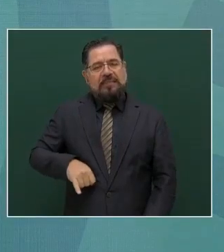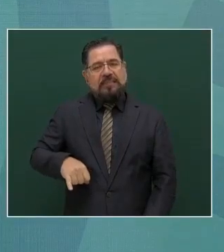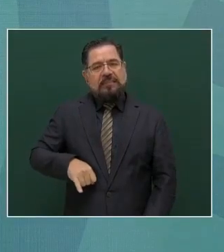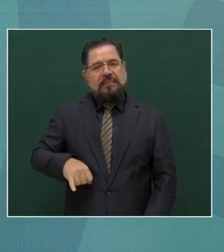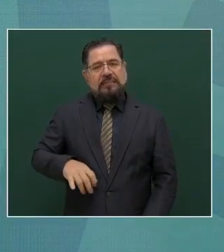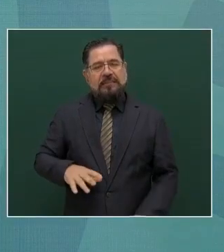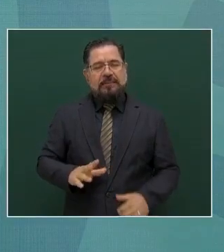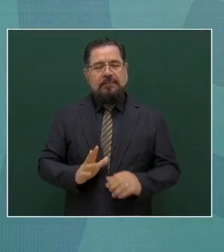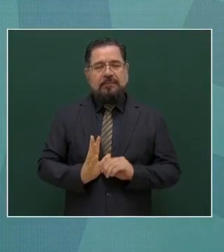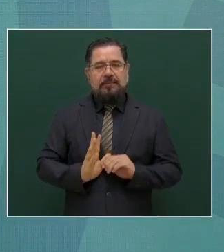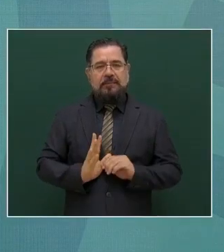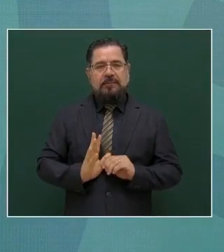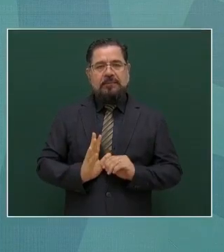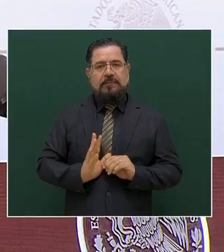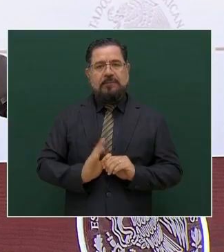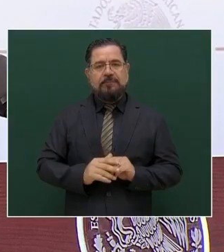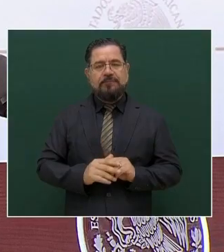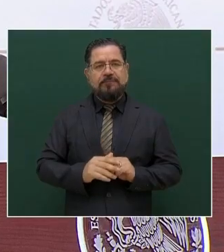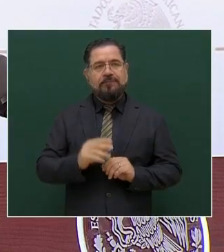la